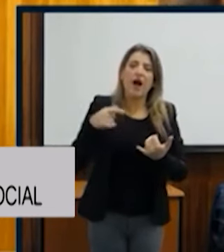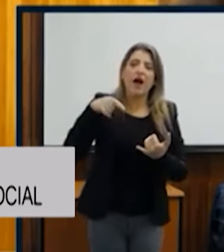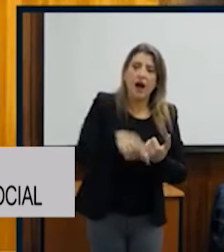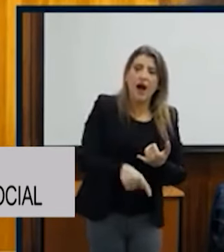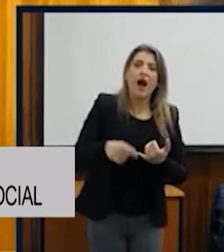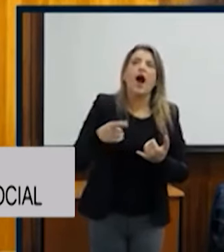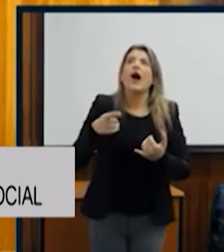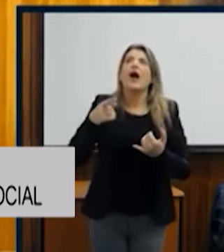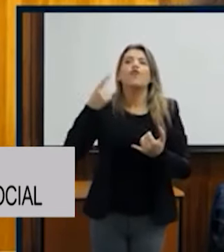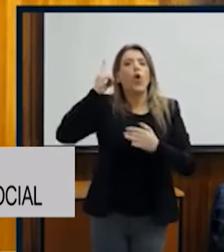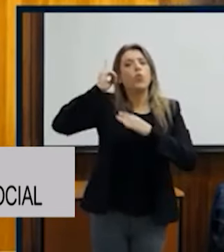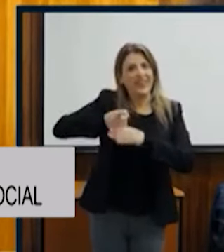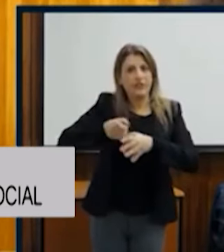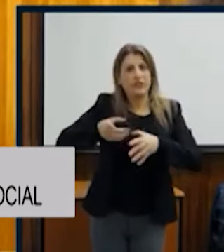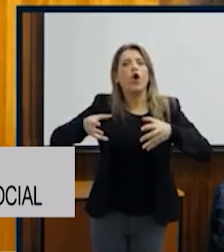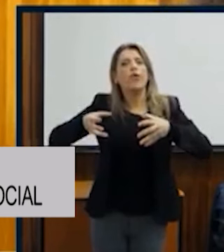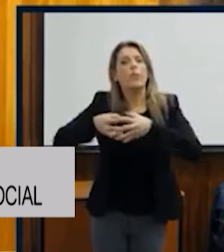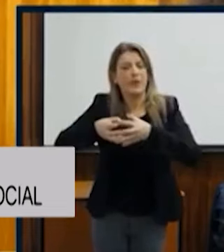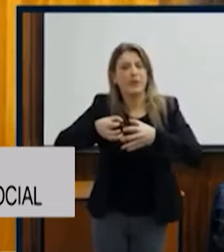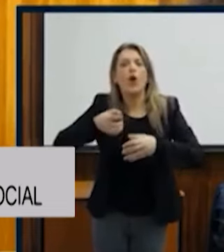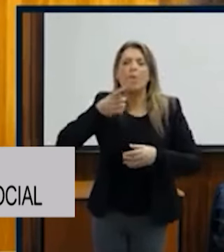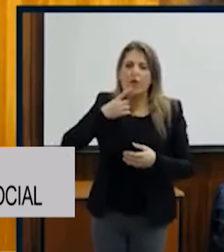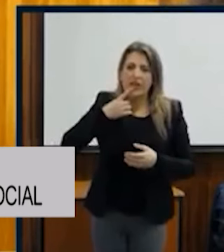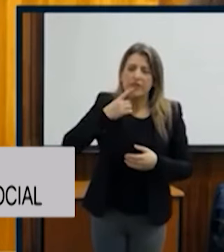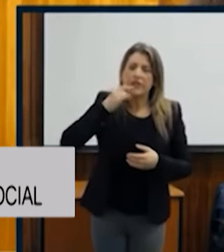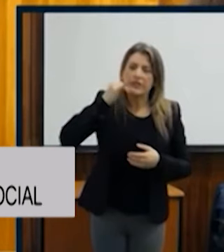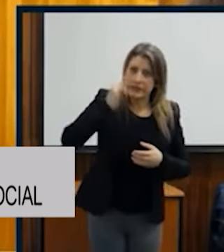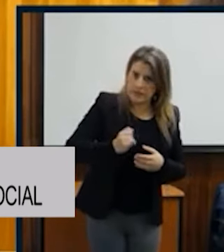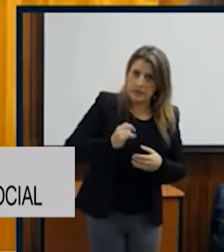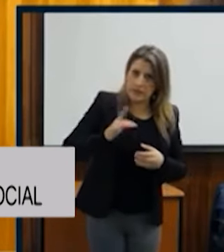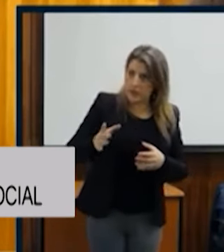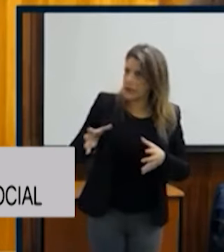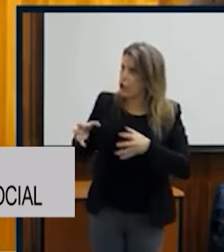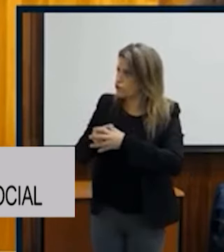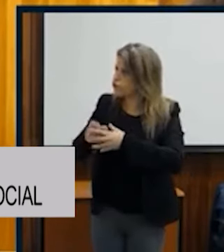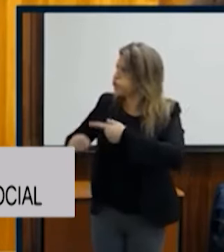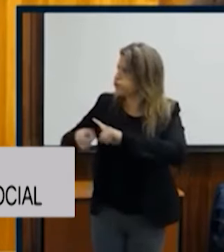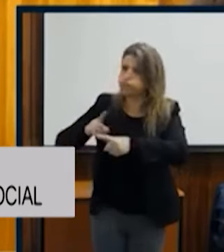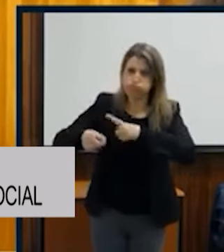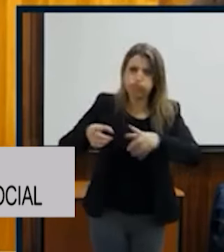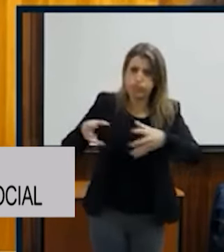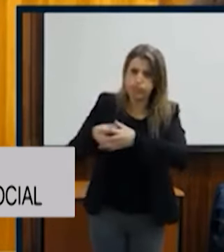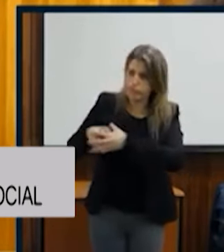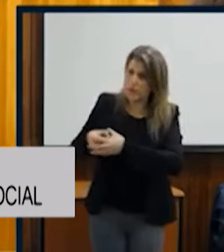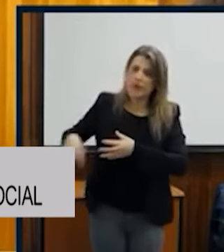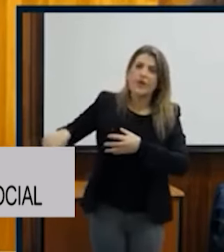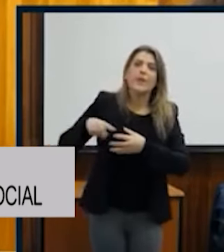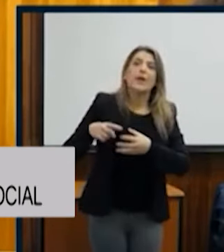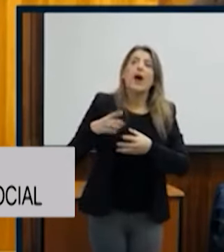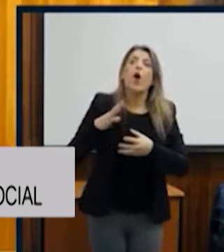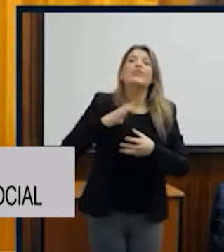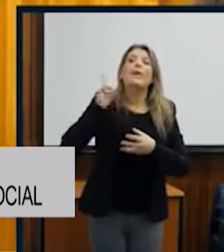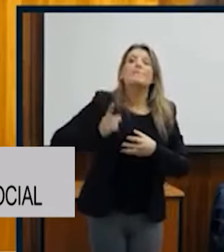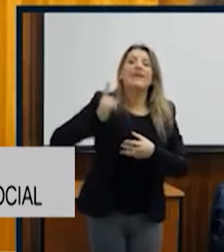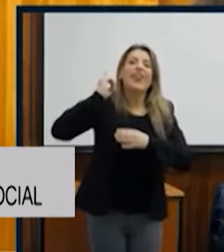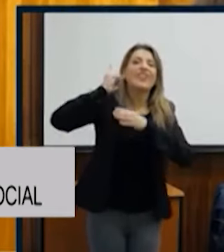carácter ideológico. Y quienes han estado de alguna manera siendo